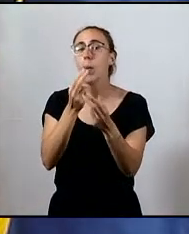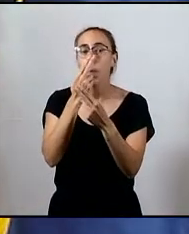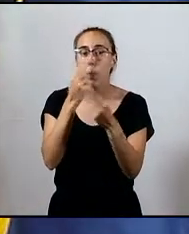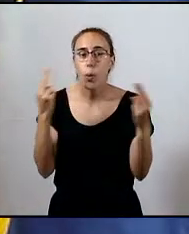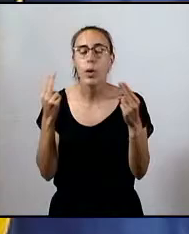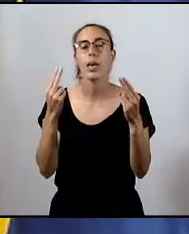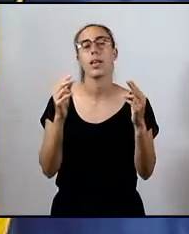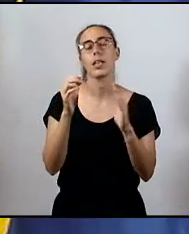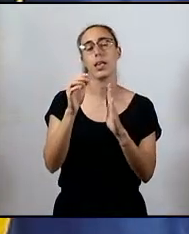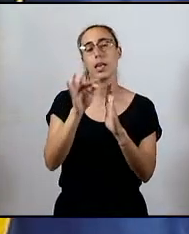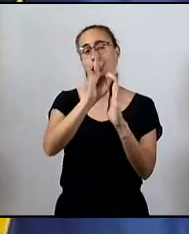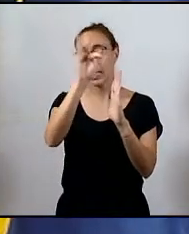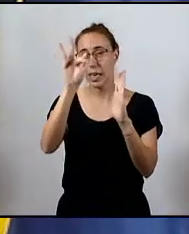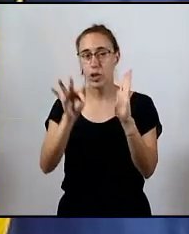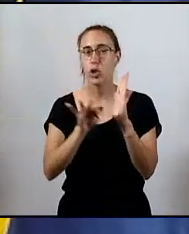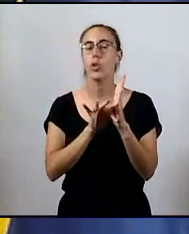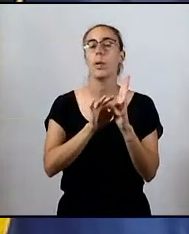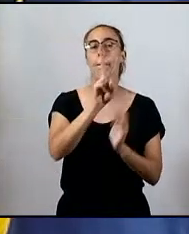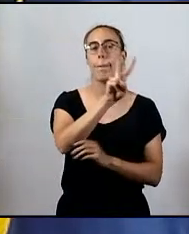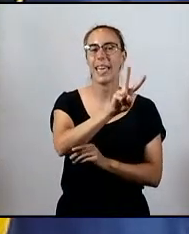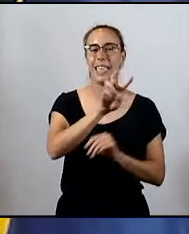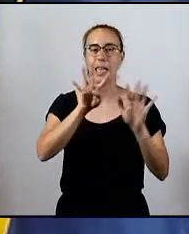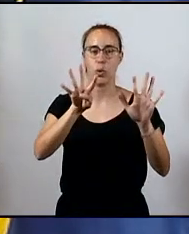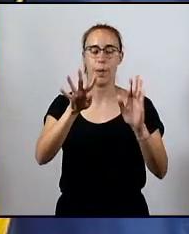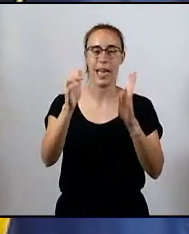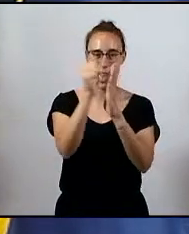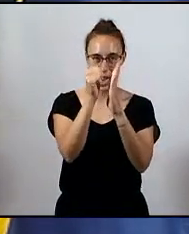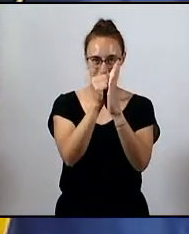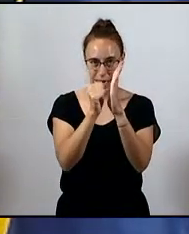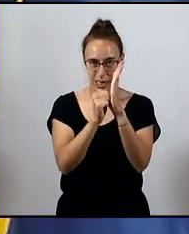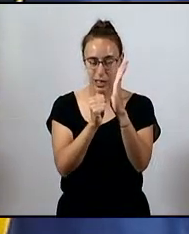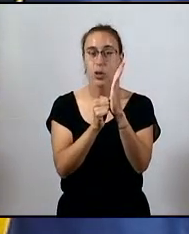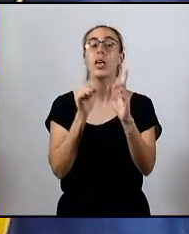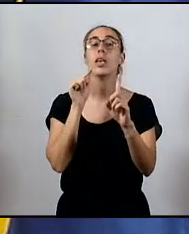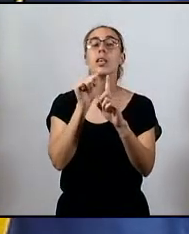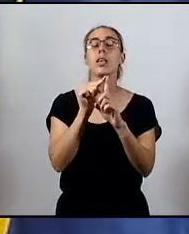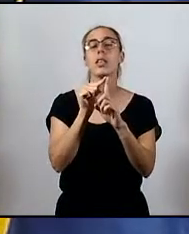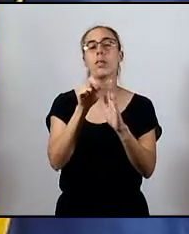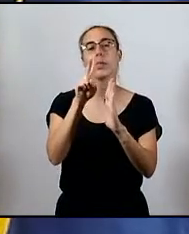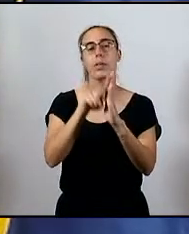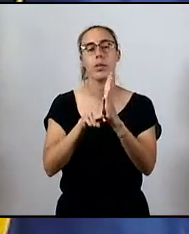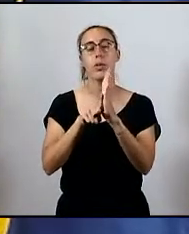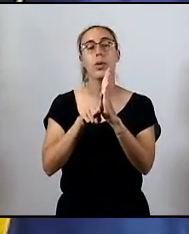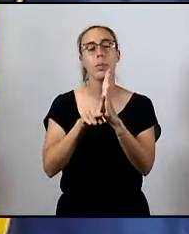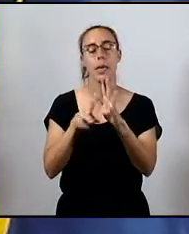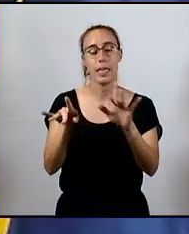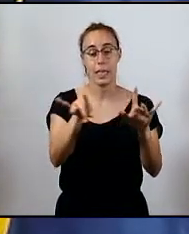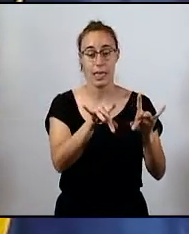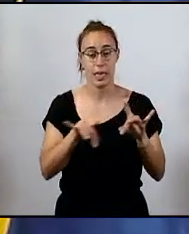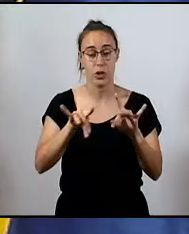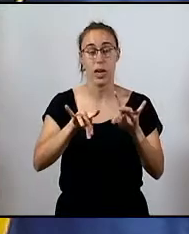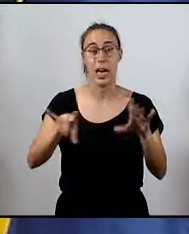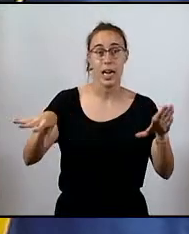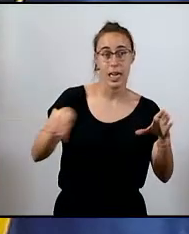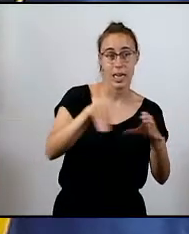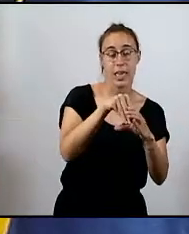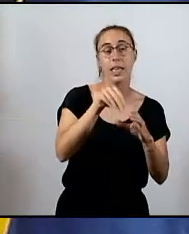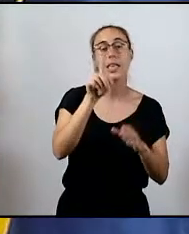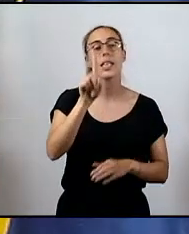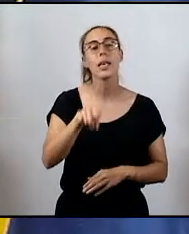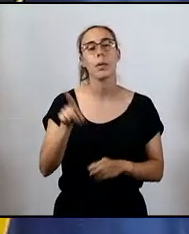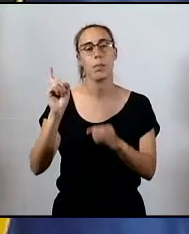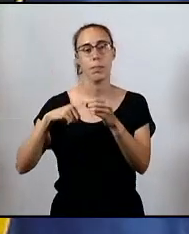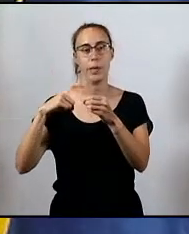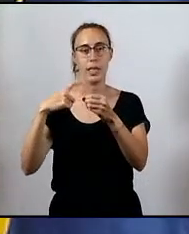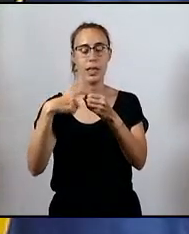artículos, cuyo contenido integrará medidas para una gobernanza territorial integradora, medidas que mejoren la